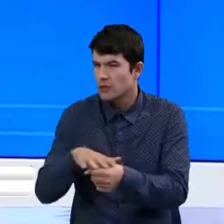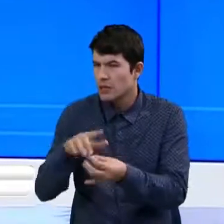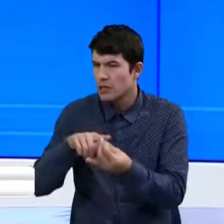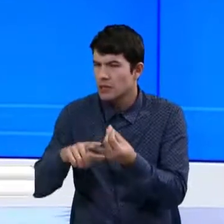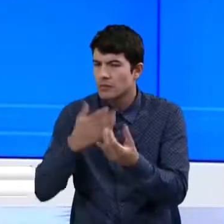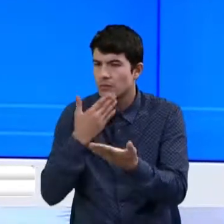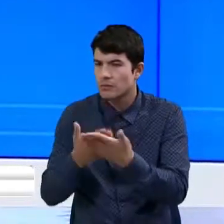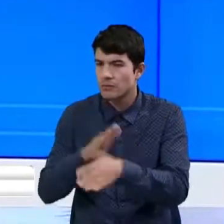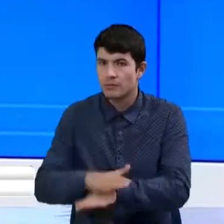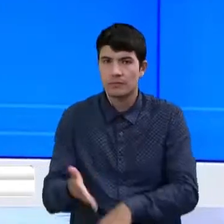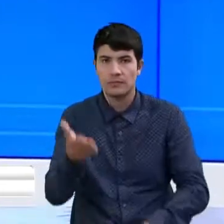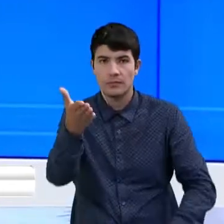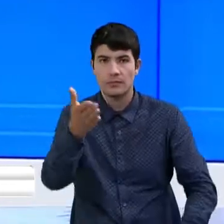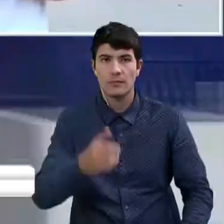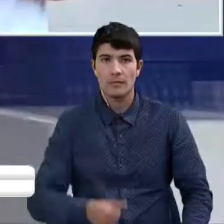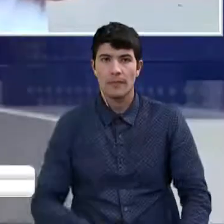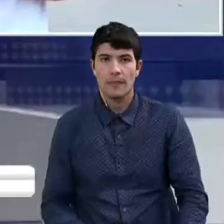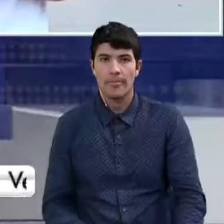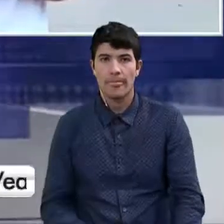muy buenas tardes